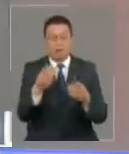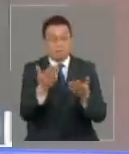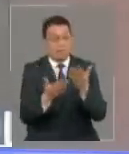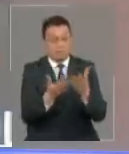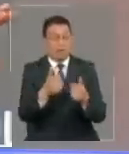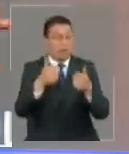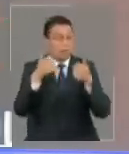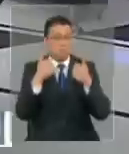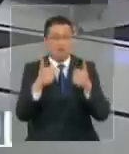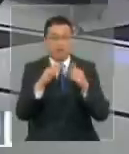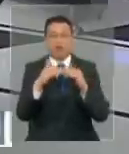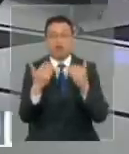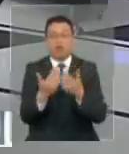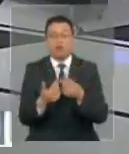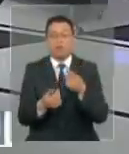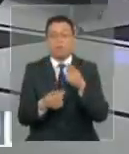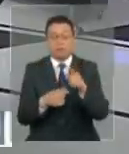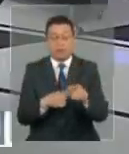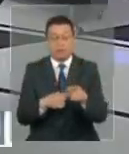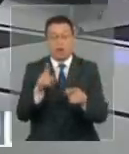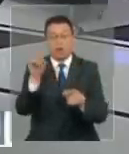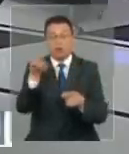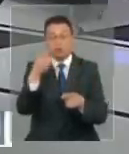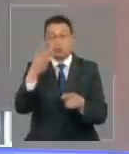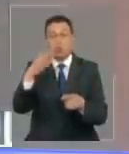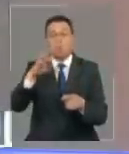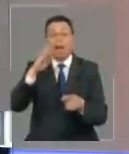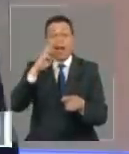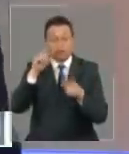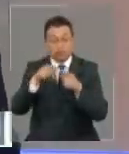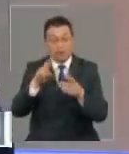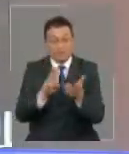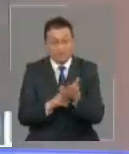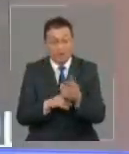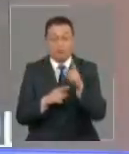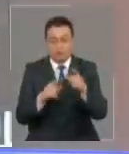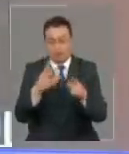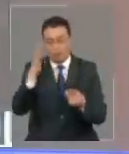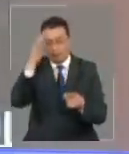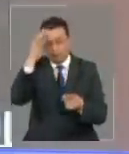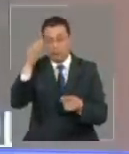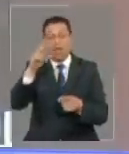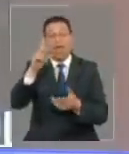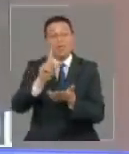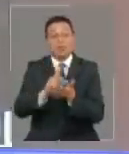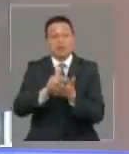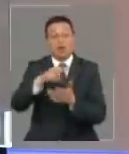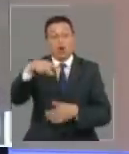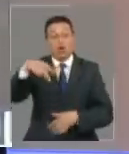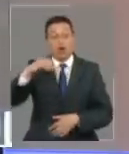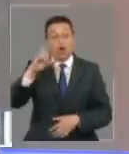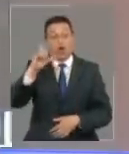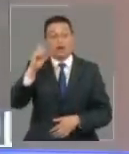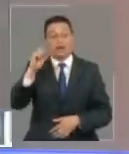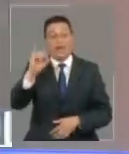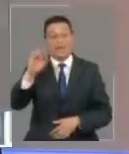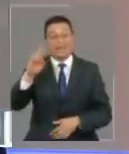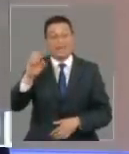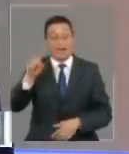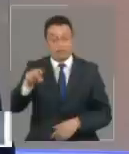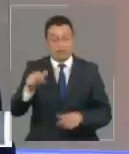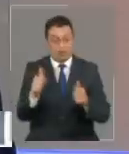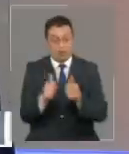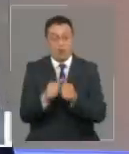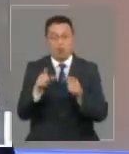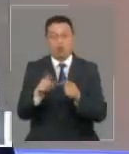evaluado. Ahora, es que ese sumario, a él le falta un detallito. La diputada Nogueira, junto con Marcelo, desde que empezó el